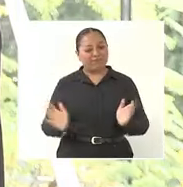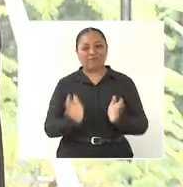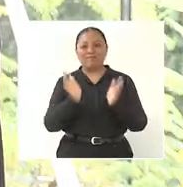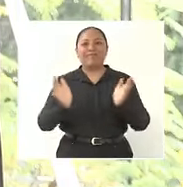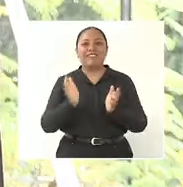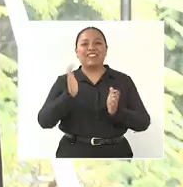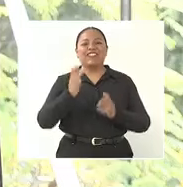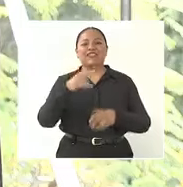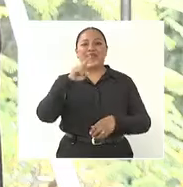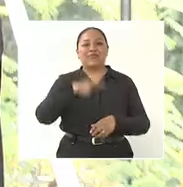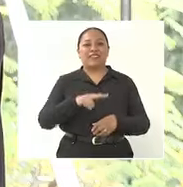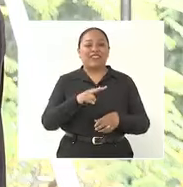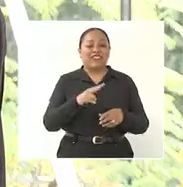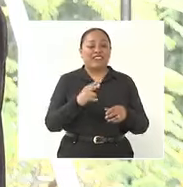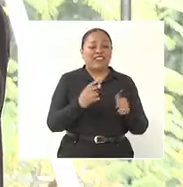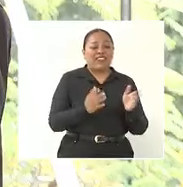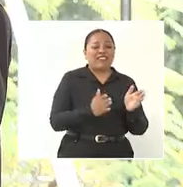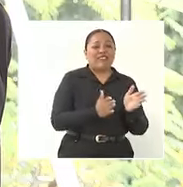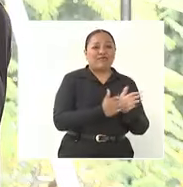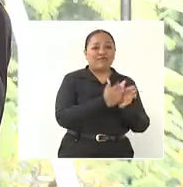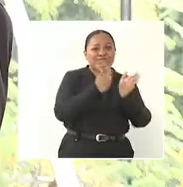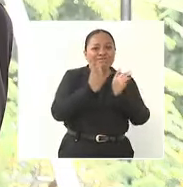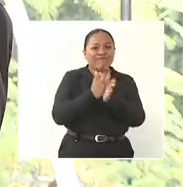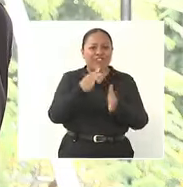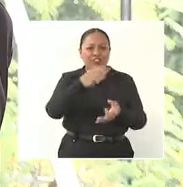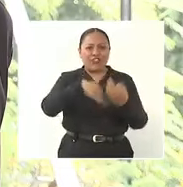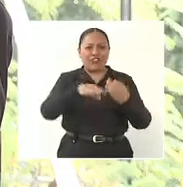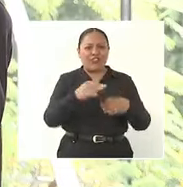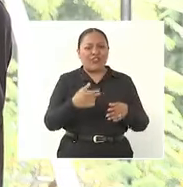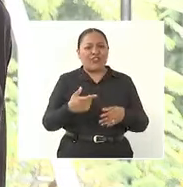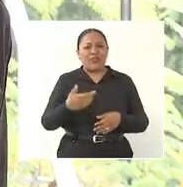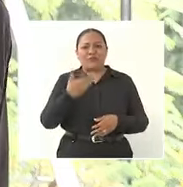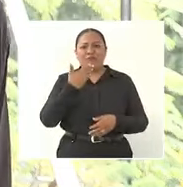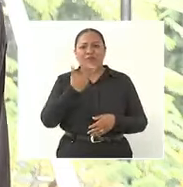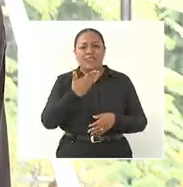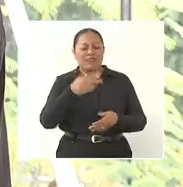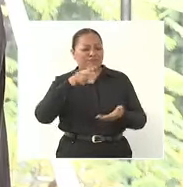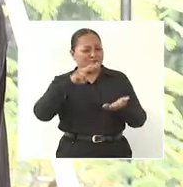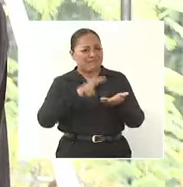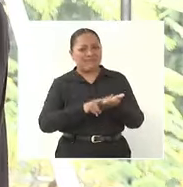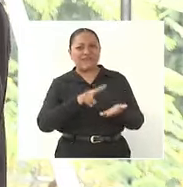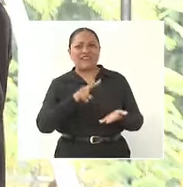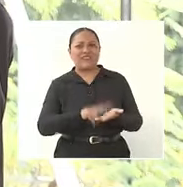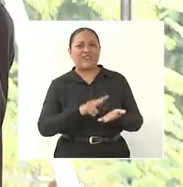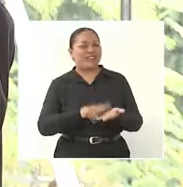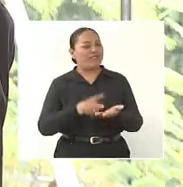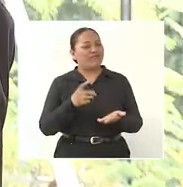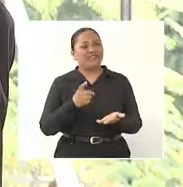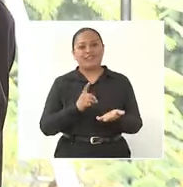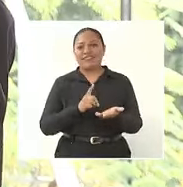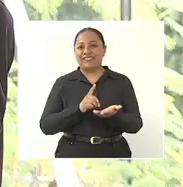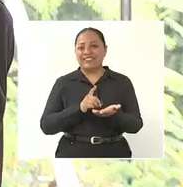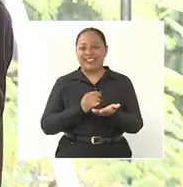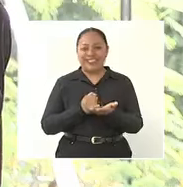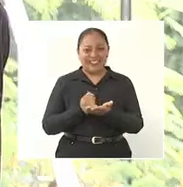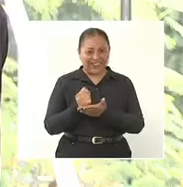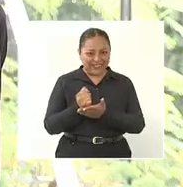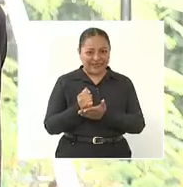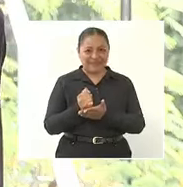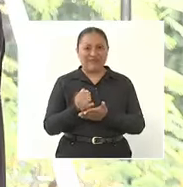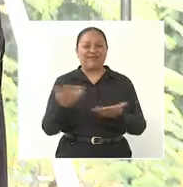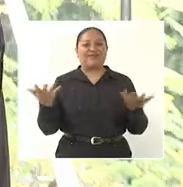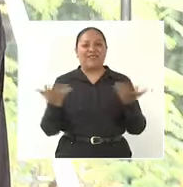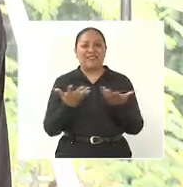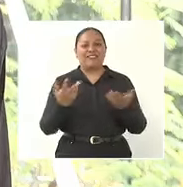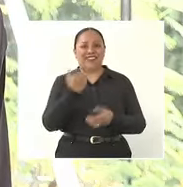cara es aquella que no se tiene. Por eso, valoramos su decisión de concretar esta obra. El